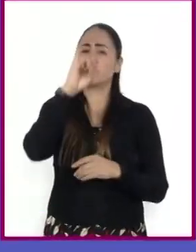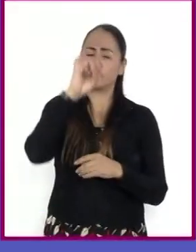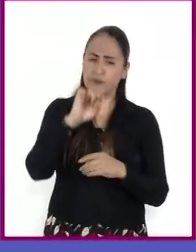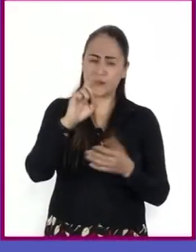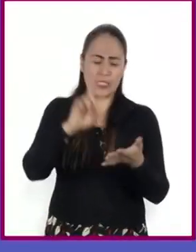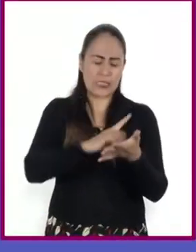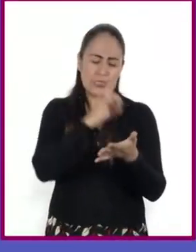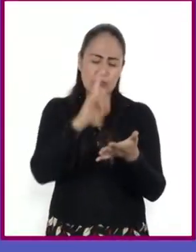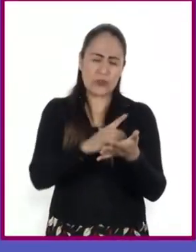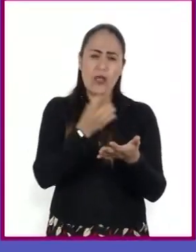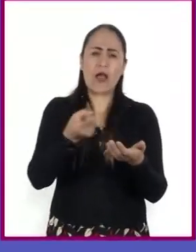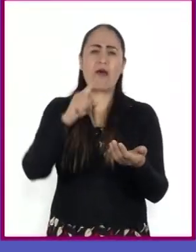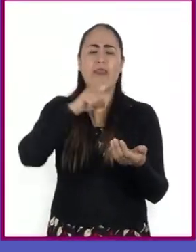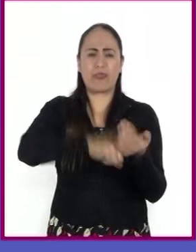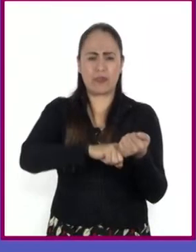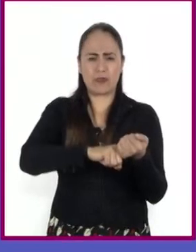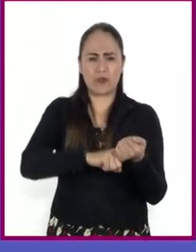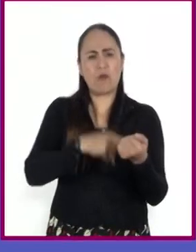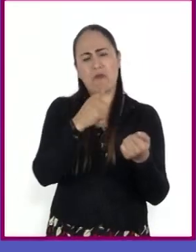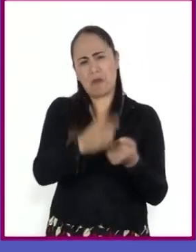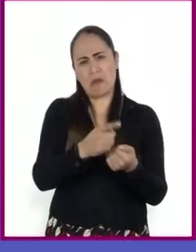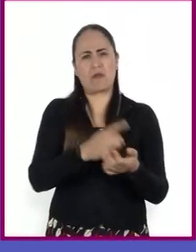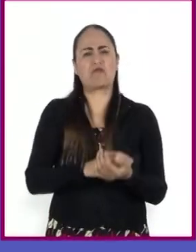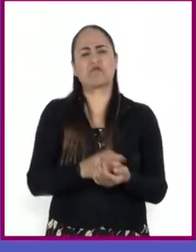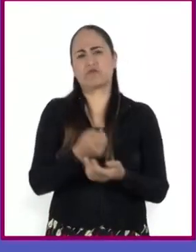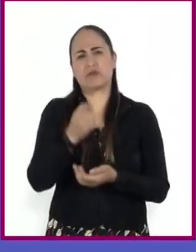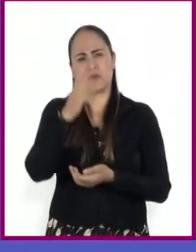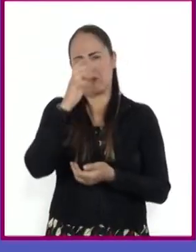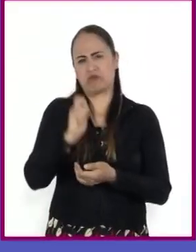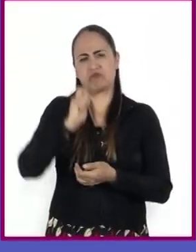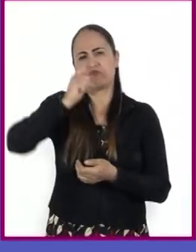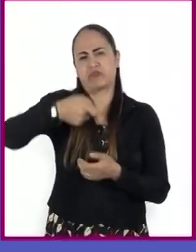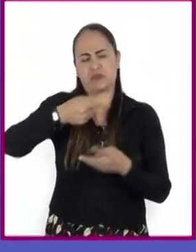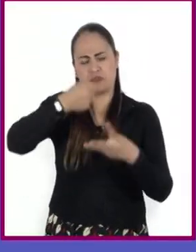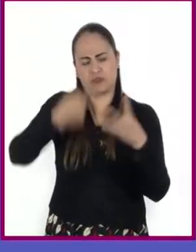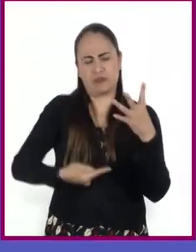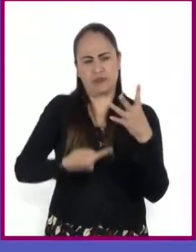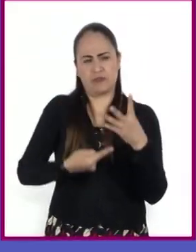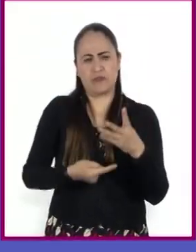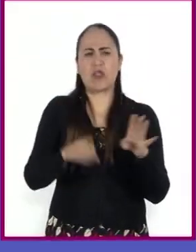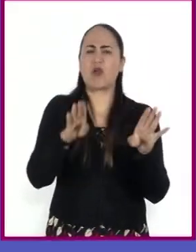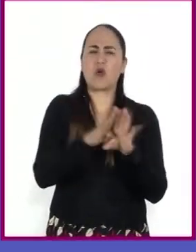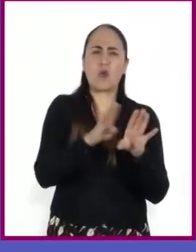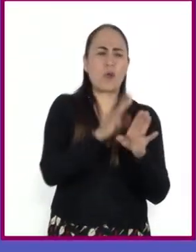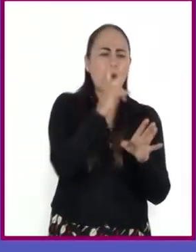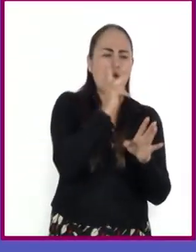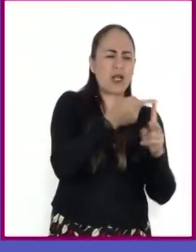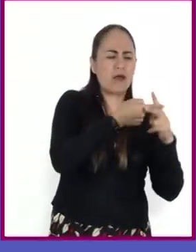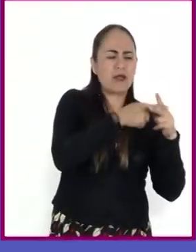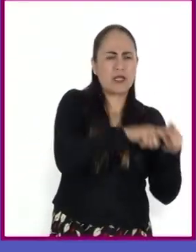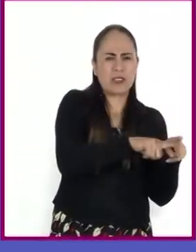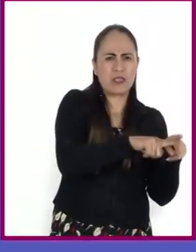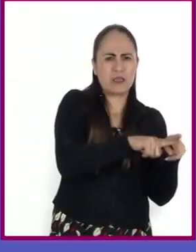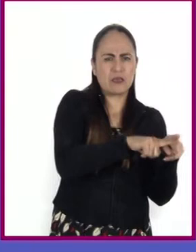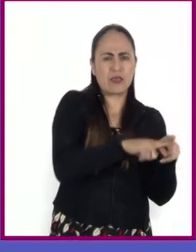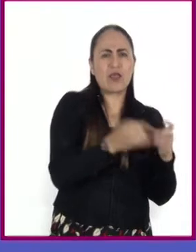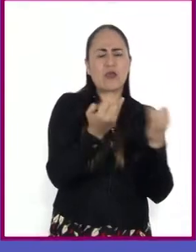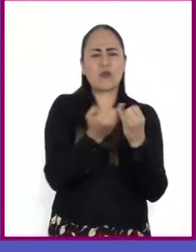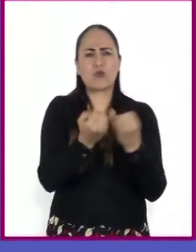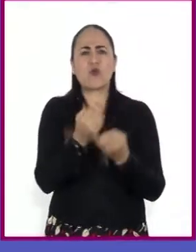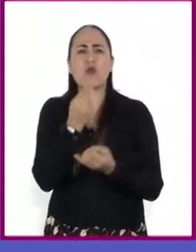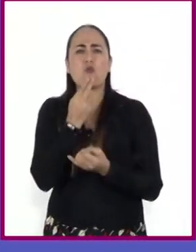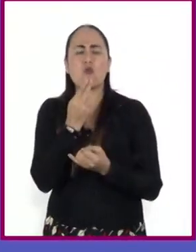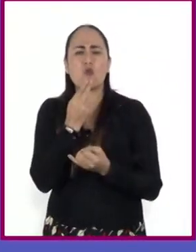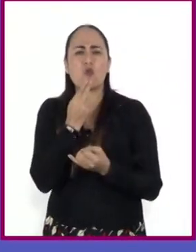diccionarios pueden aparecer la definición etimológica, es decir, el origen de cada palabra, y el registro de uso,